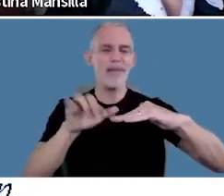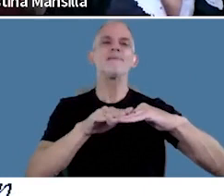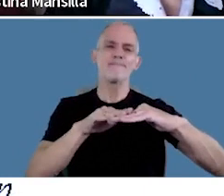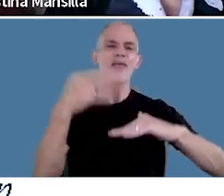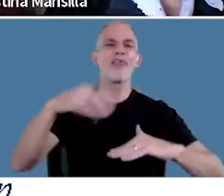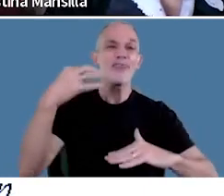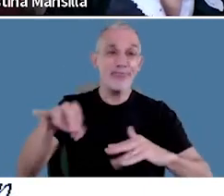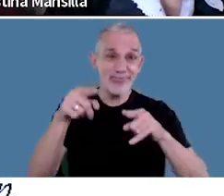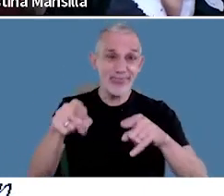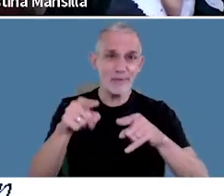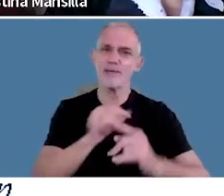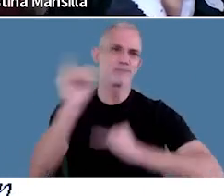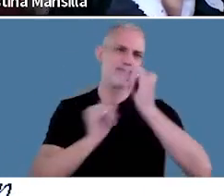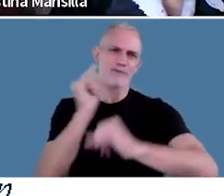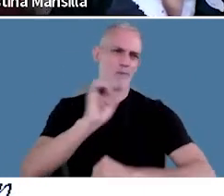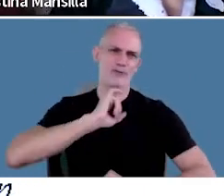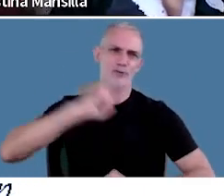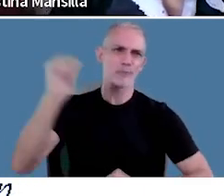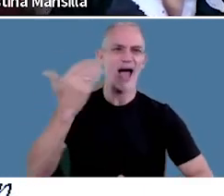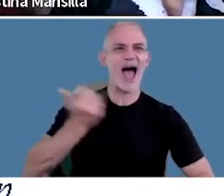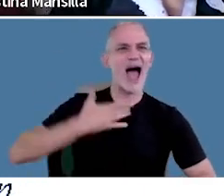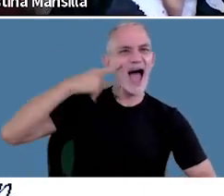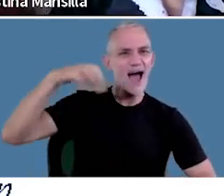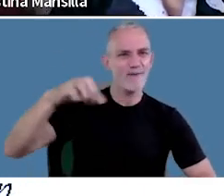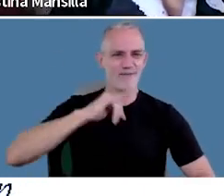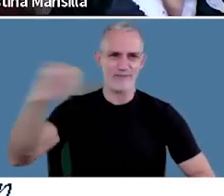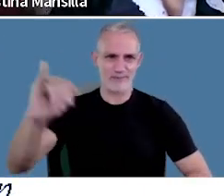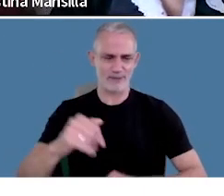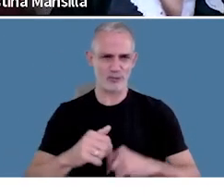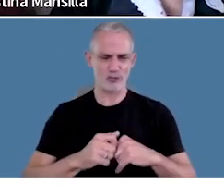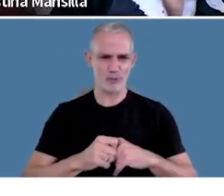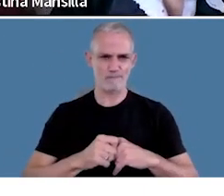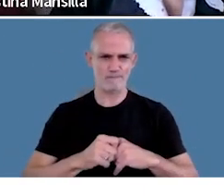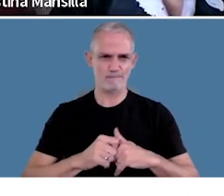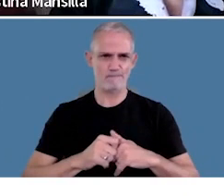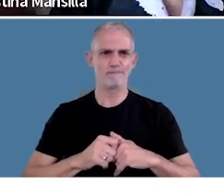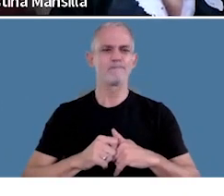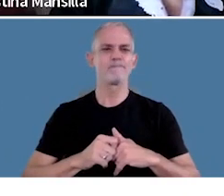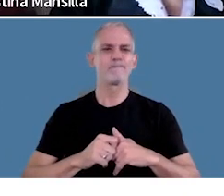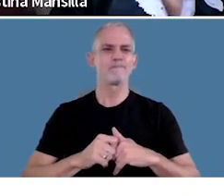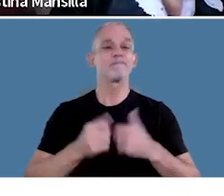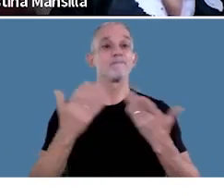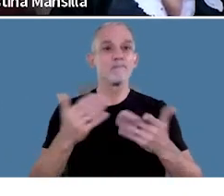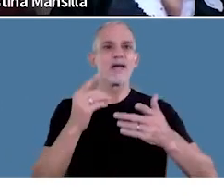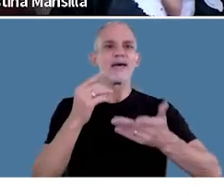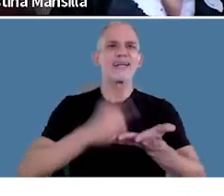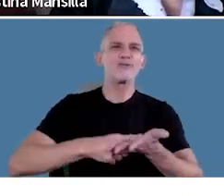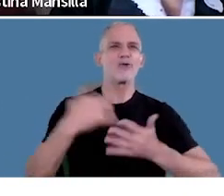ser informados a la Administración Federal de Ingresos Públicos. La Resolución